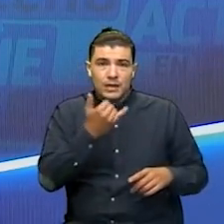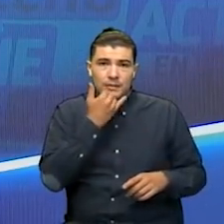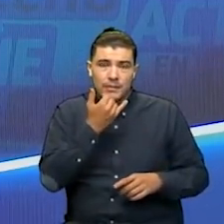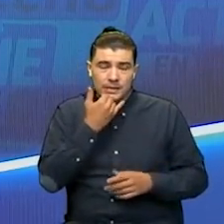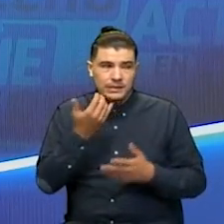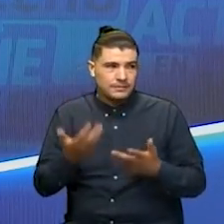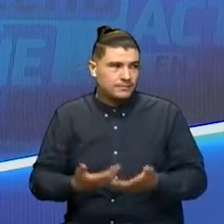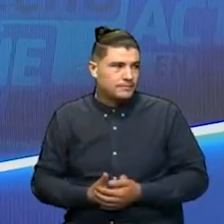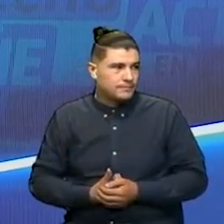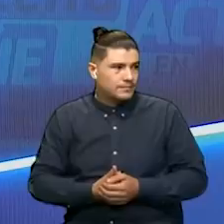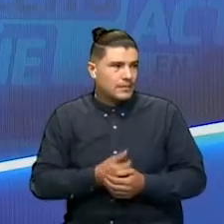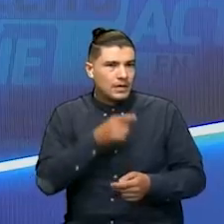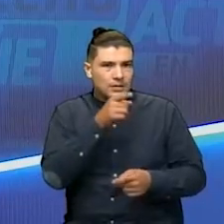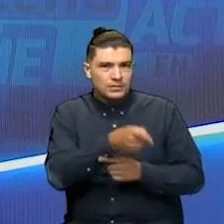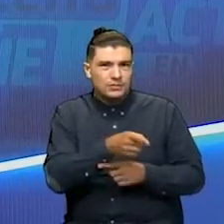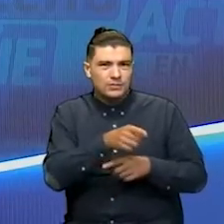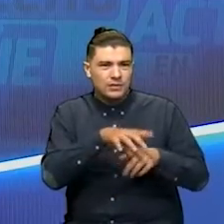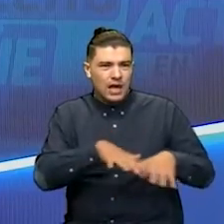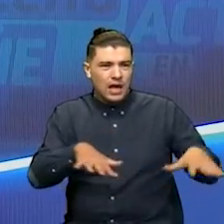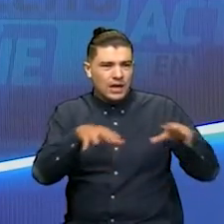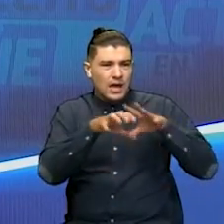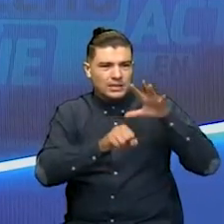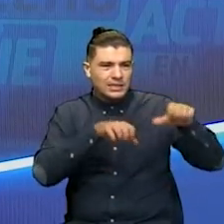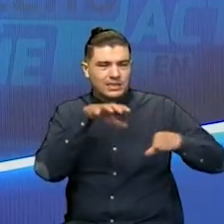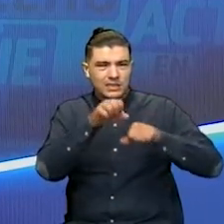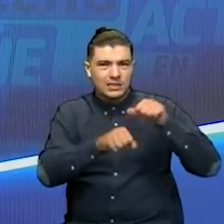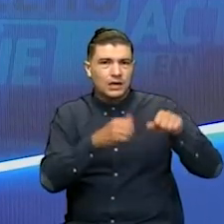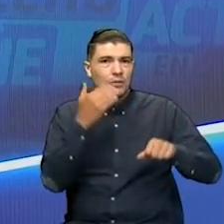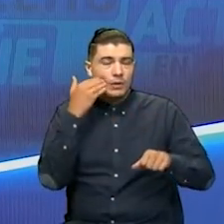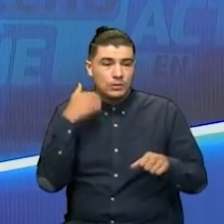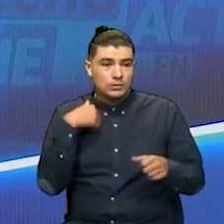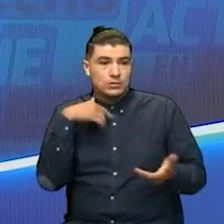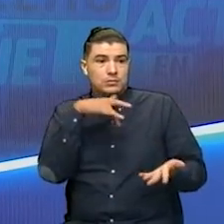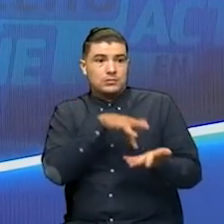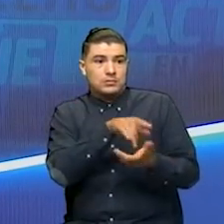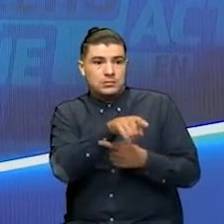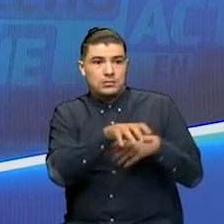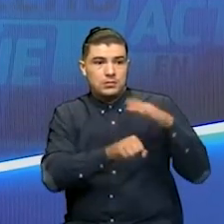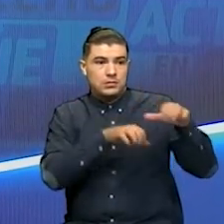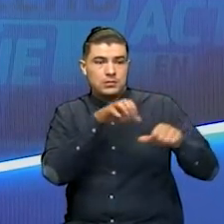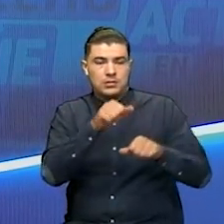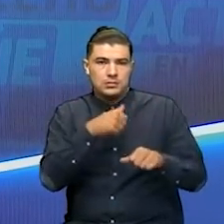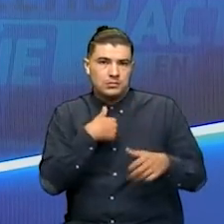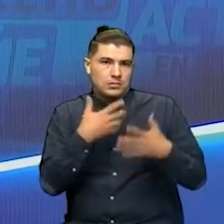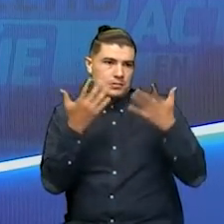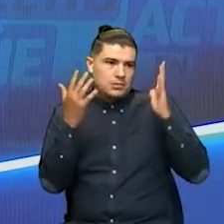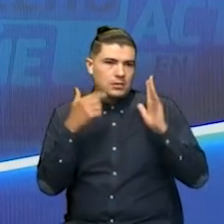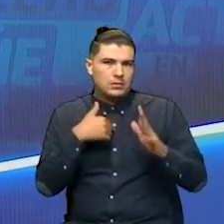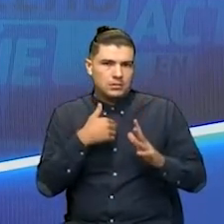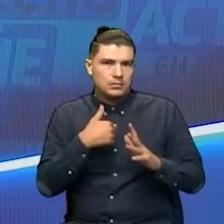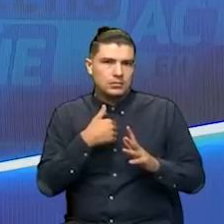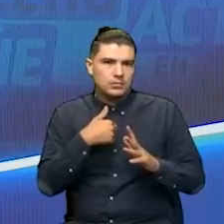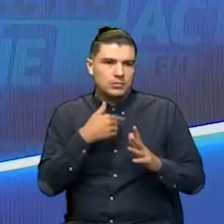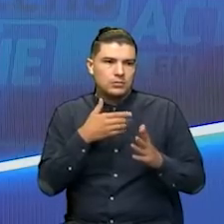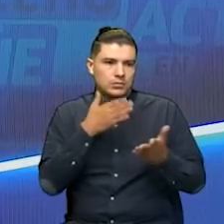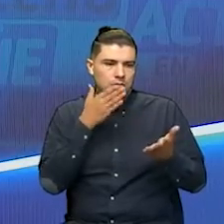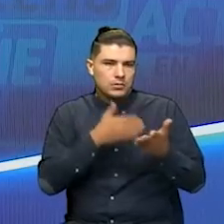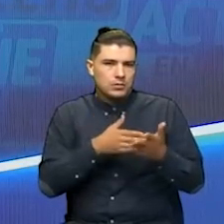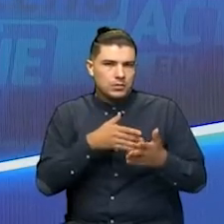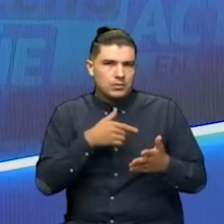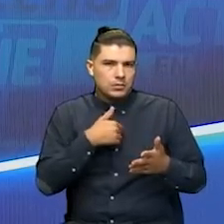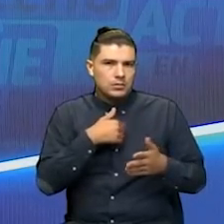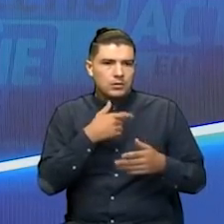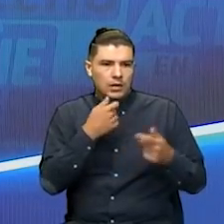pasa que eso lo invadieron. Cuando ellos lo invaden, entonces yo, pues, muchacho, y yo le vendí un